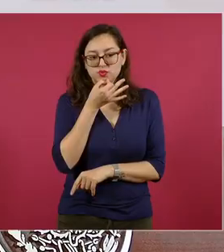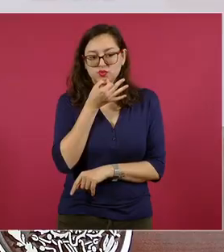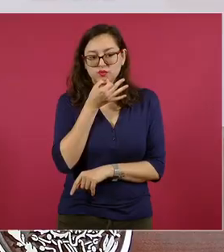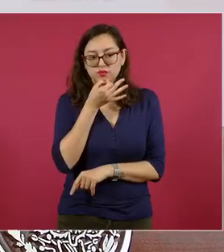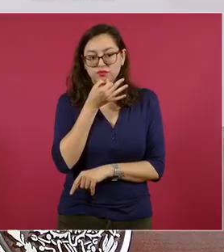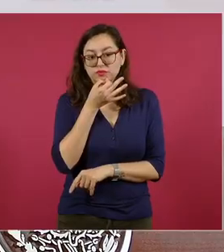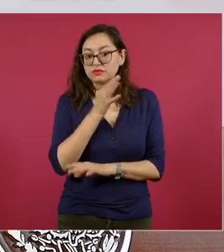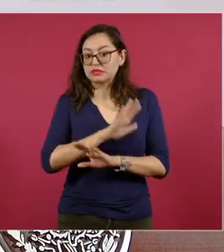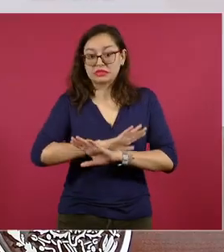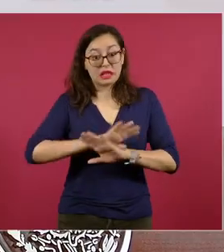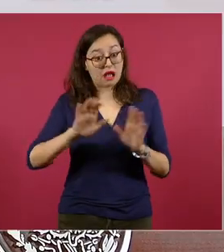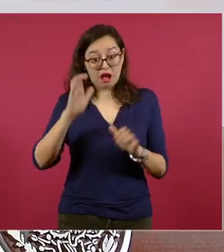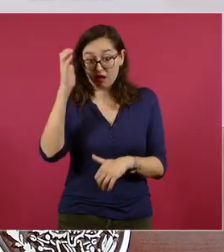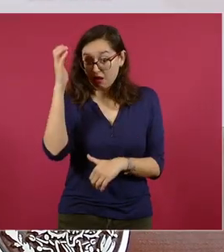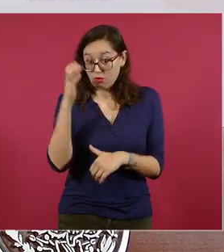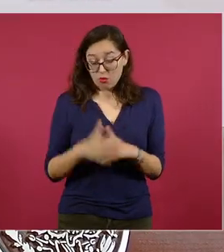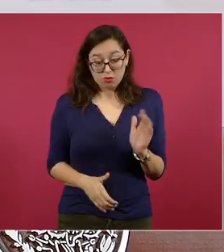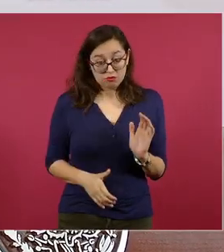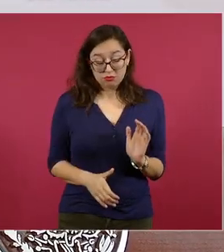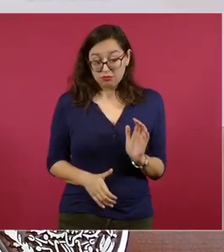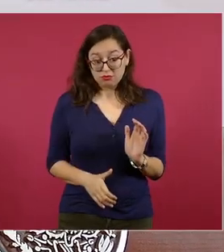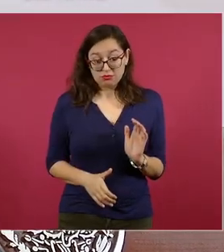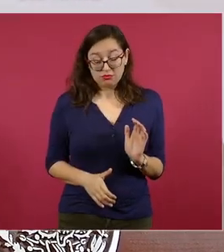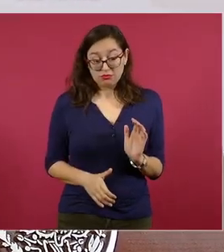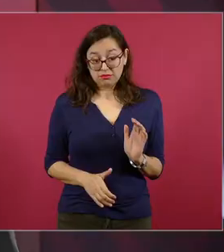estamos invitando a